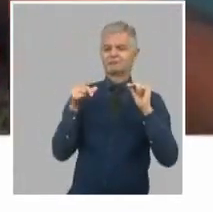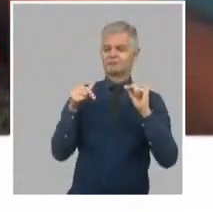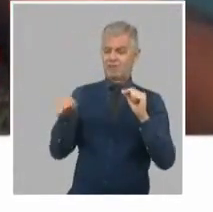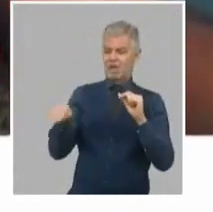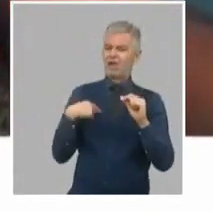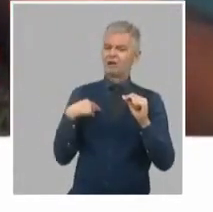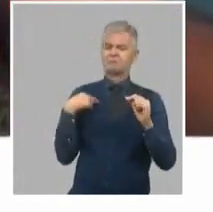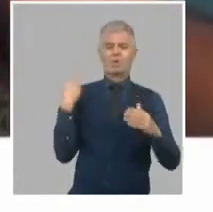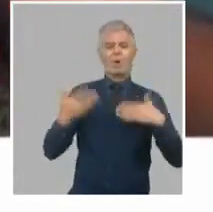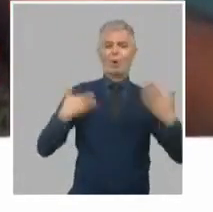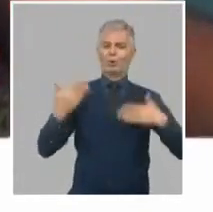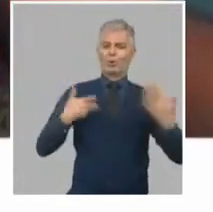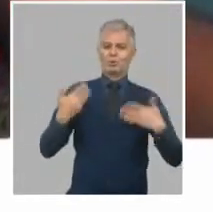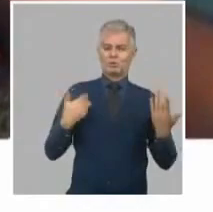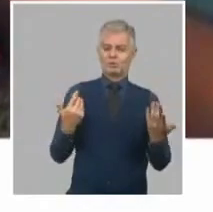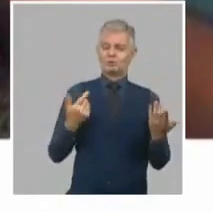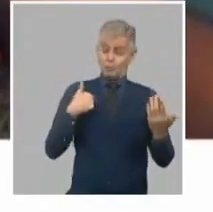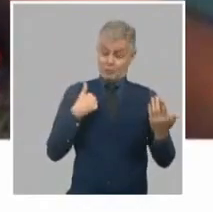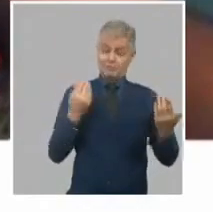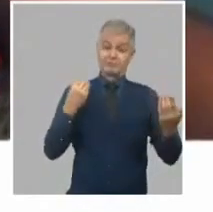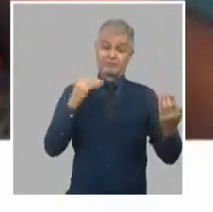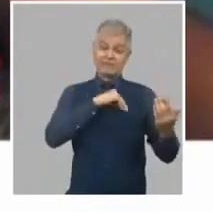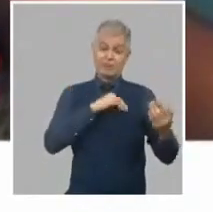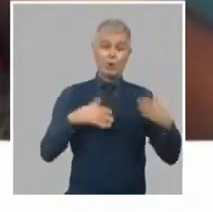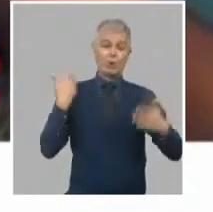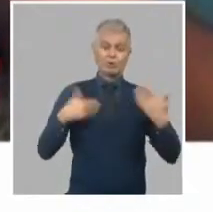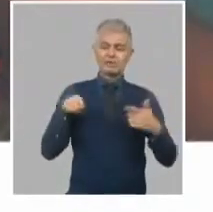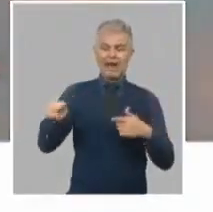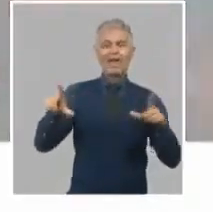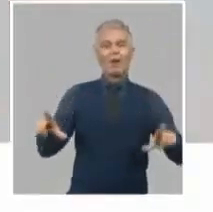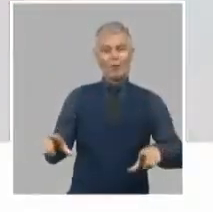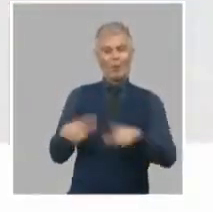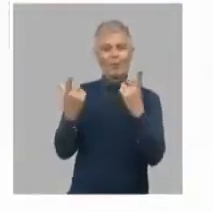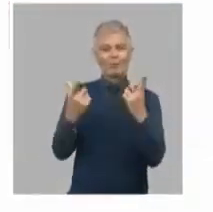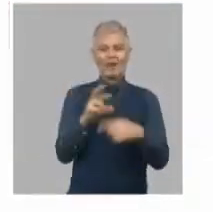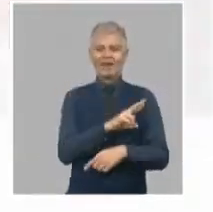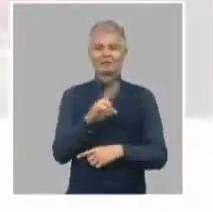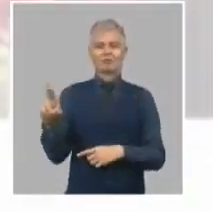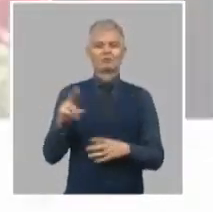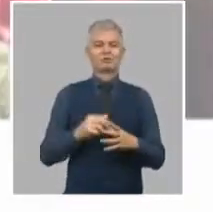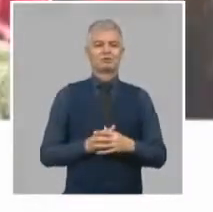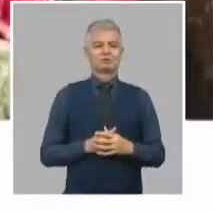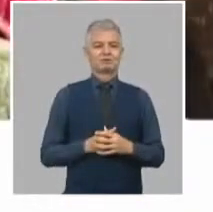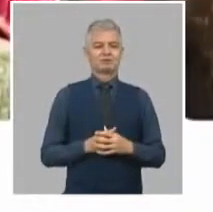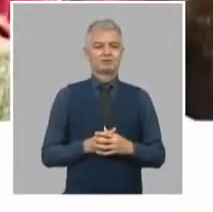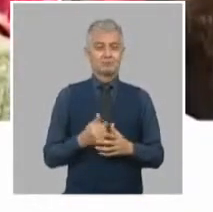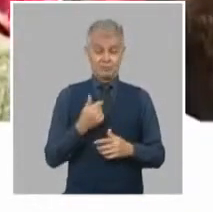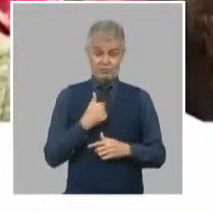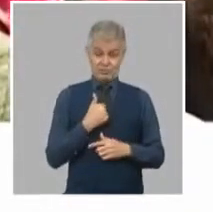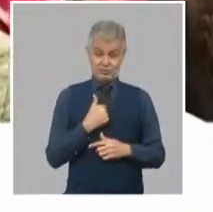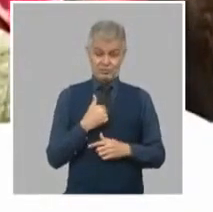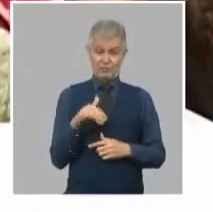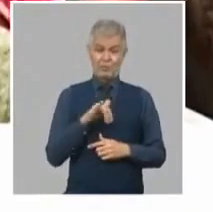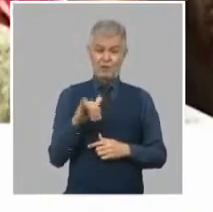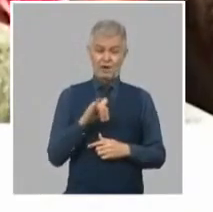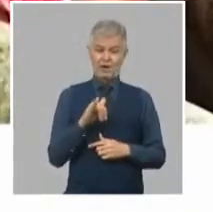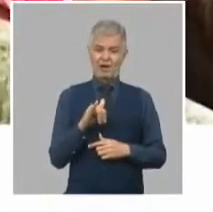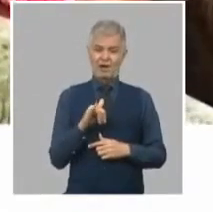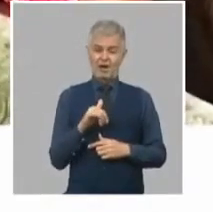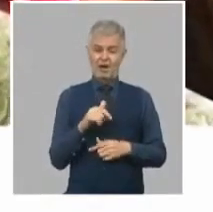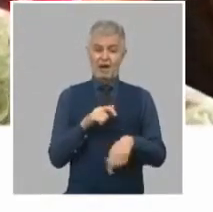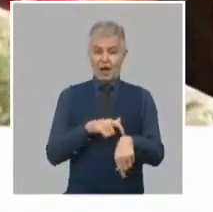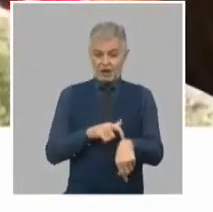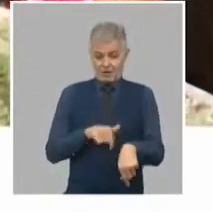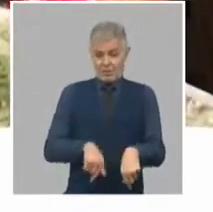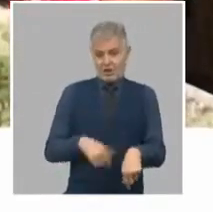de que haya cumplido con el deber, con la revolución. Y yo también, ahora como